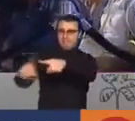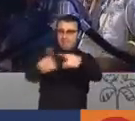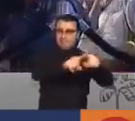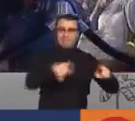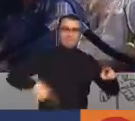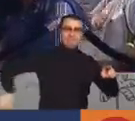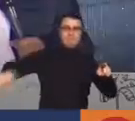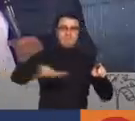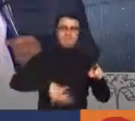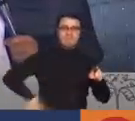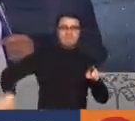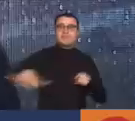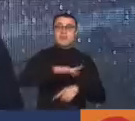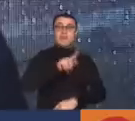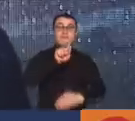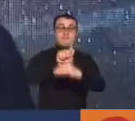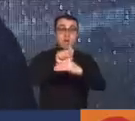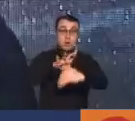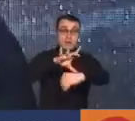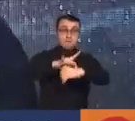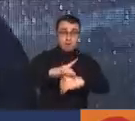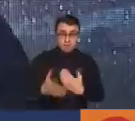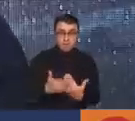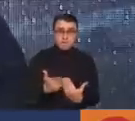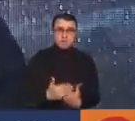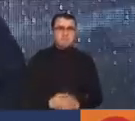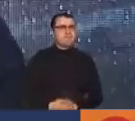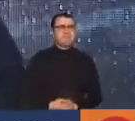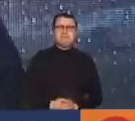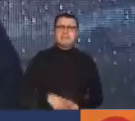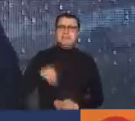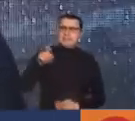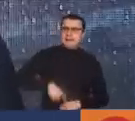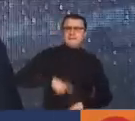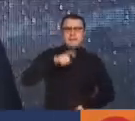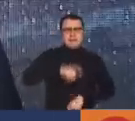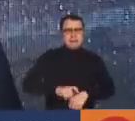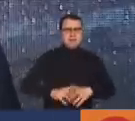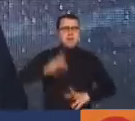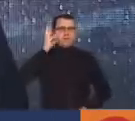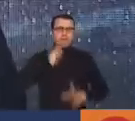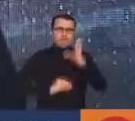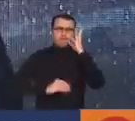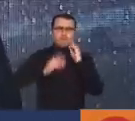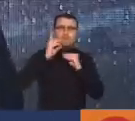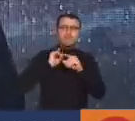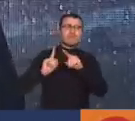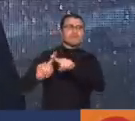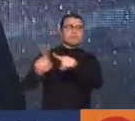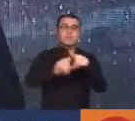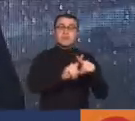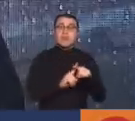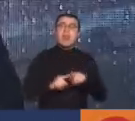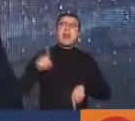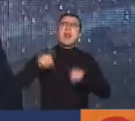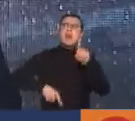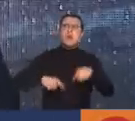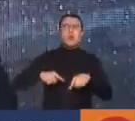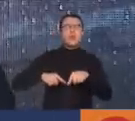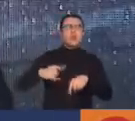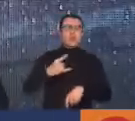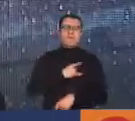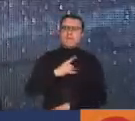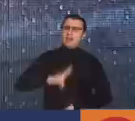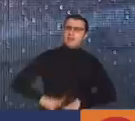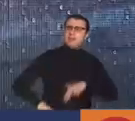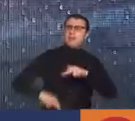Hacer una facultad de medicina no es fácil, eso es un acumulado en los tiempos de la experiencia. Las universidades duran siglos,